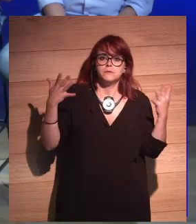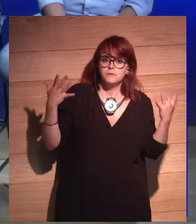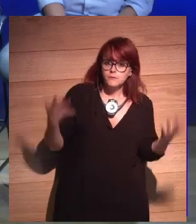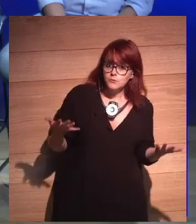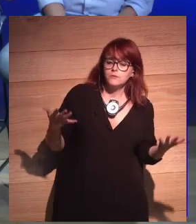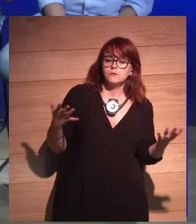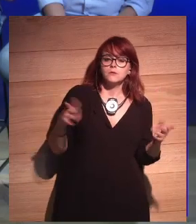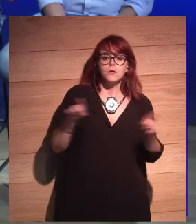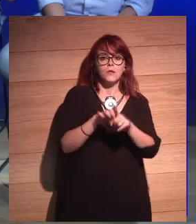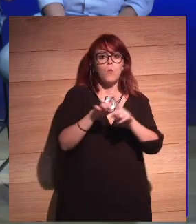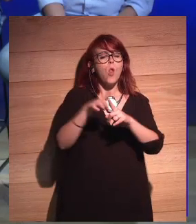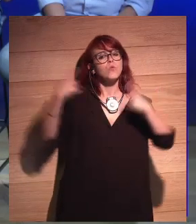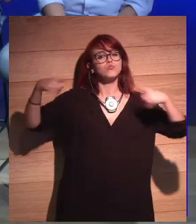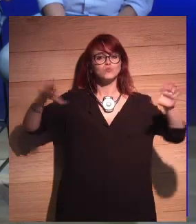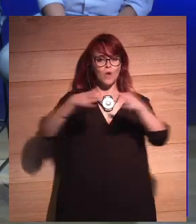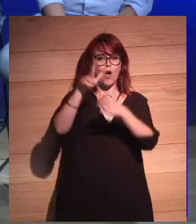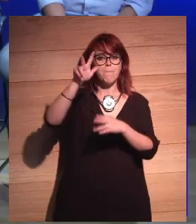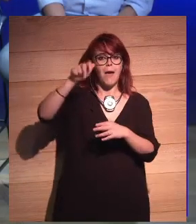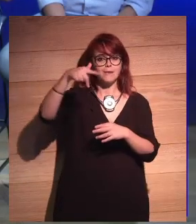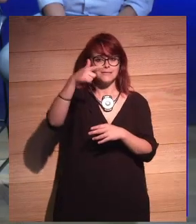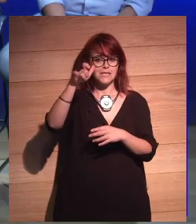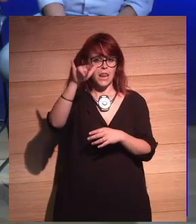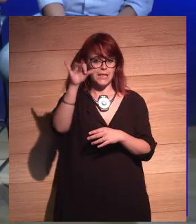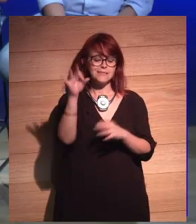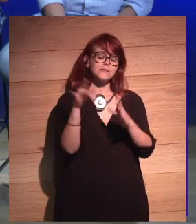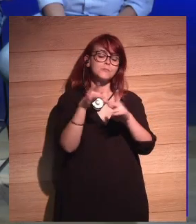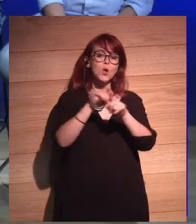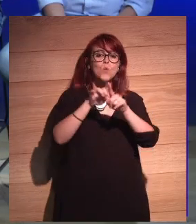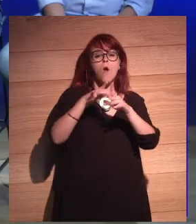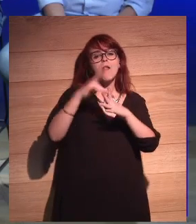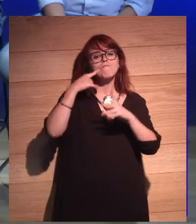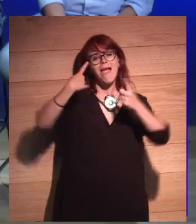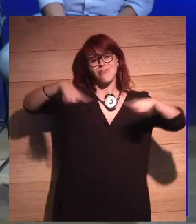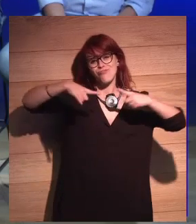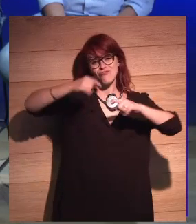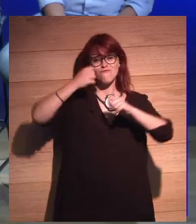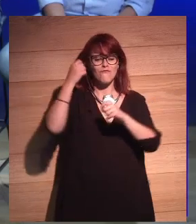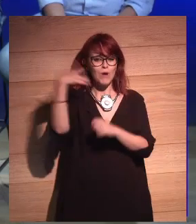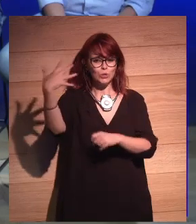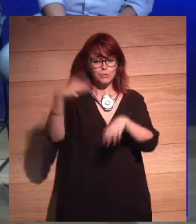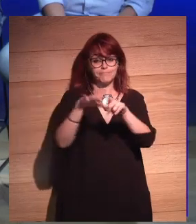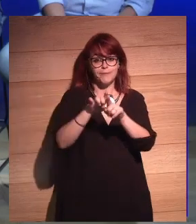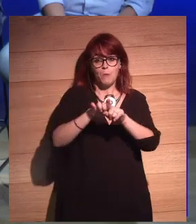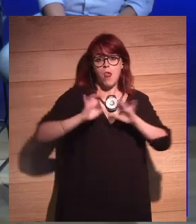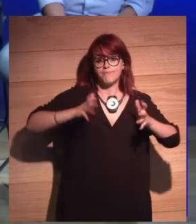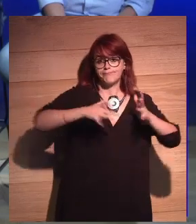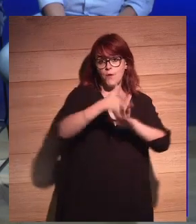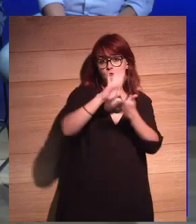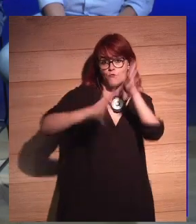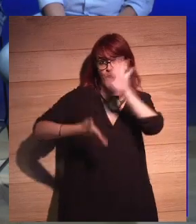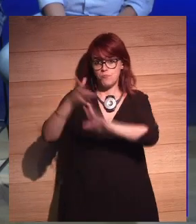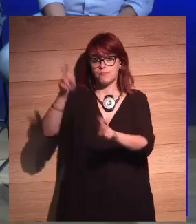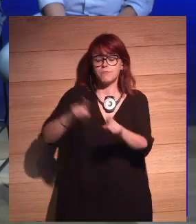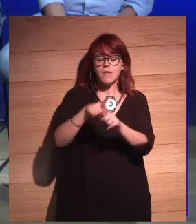era Vangelis y Carros de Fuego, ¿vale? Entonces vemos la clase entera y la grabamos. Nos vamos al estudio,